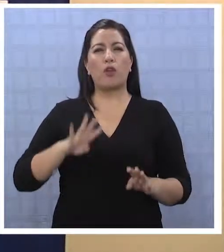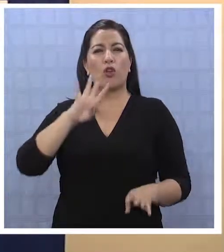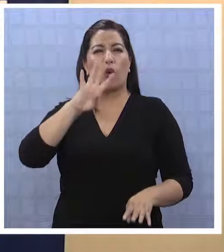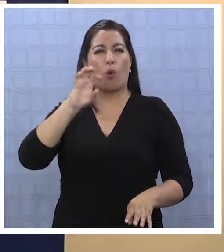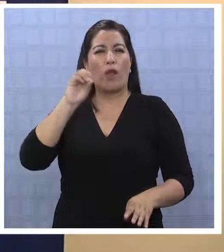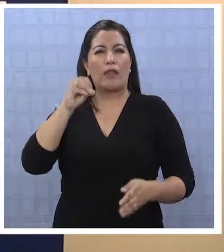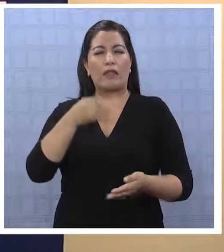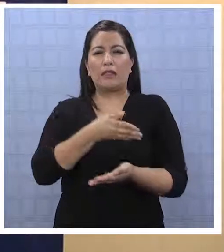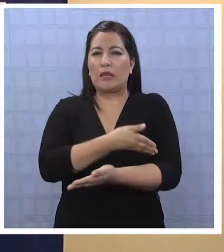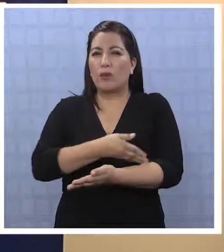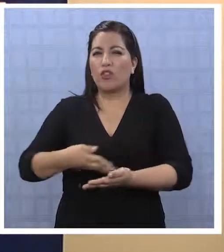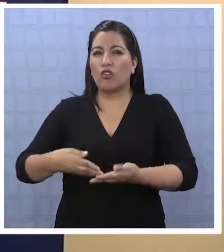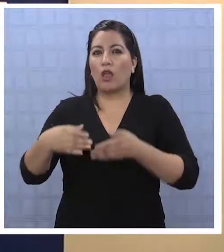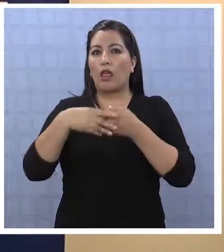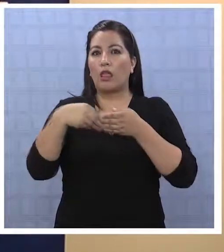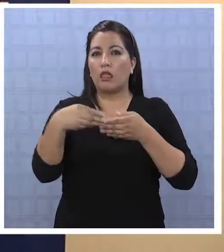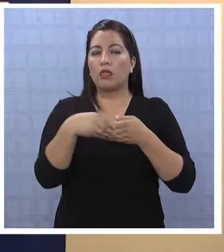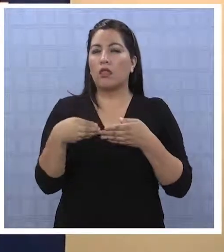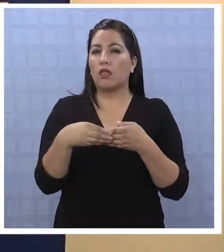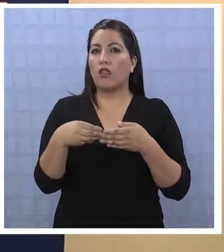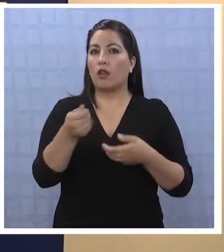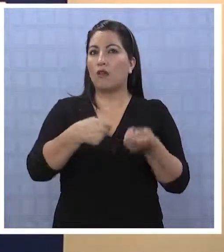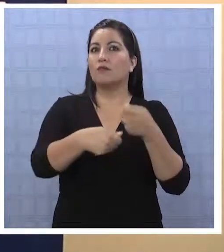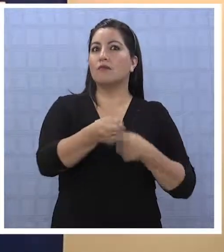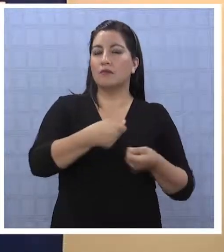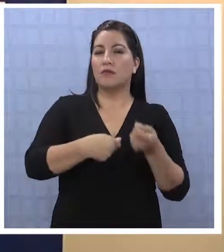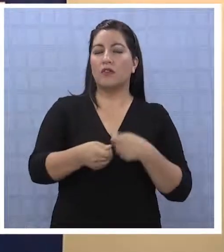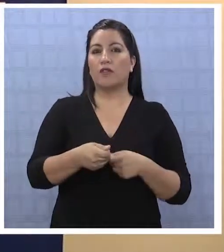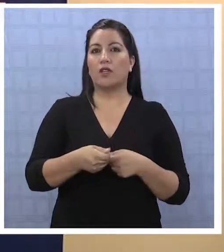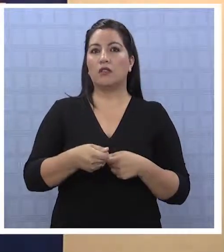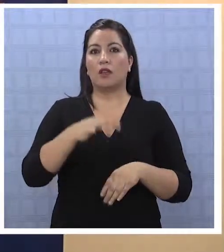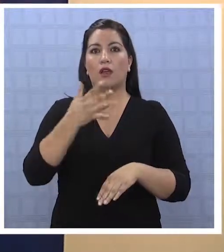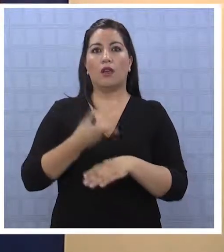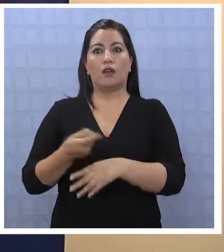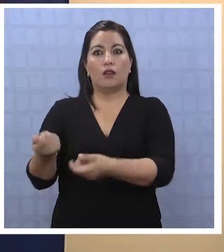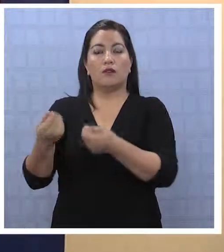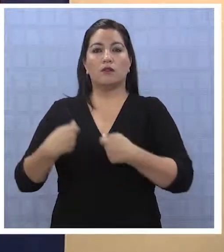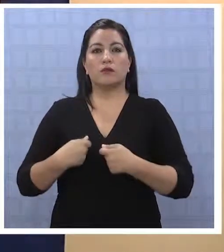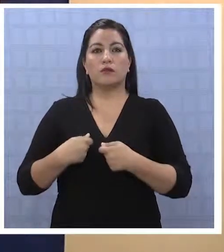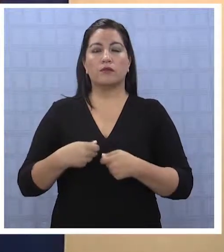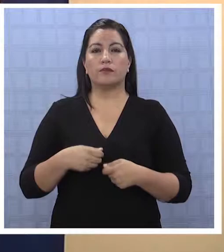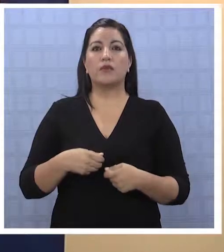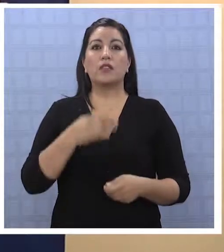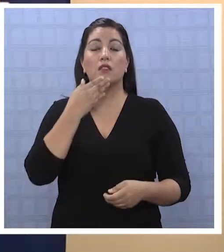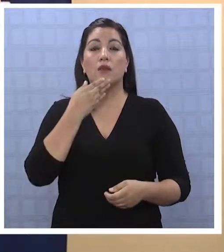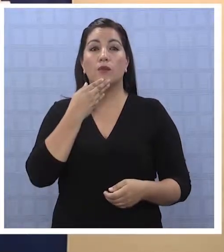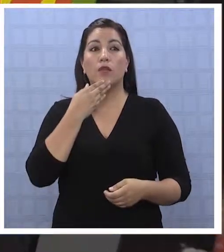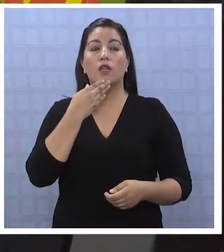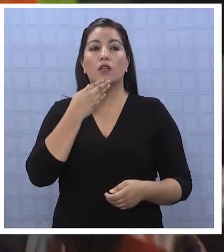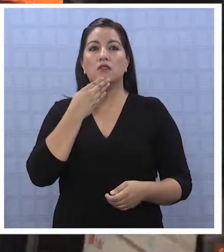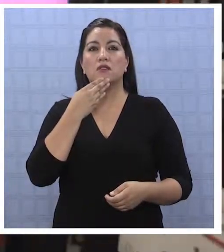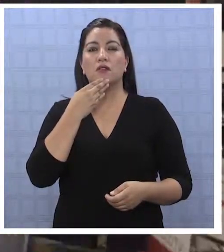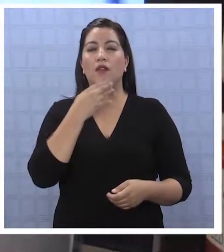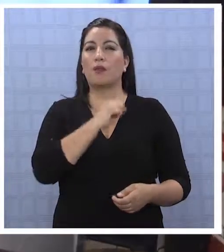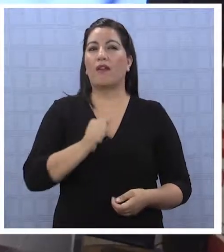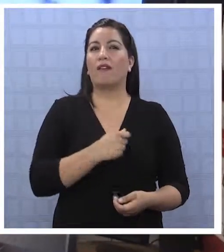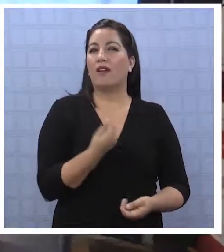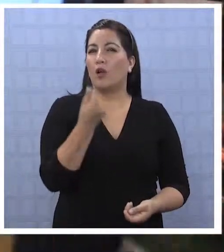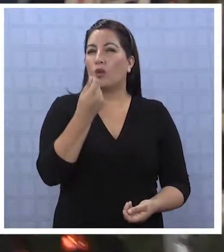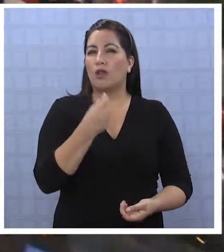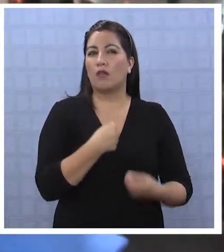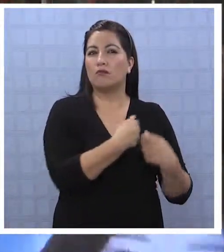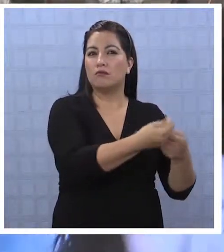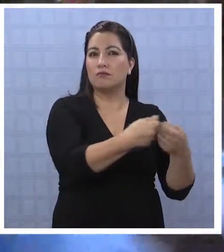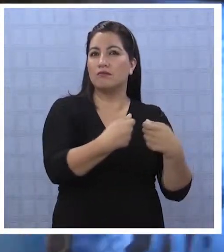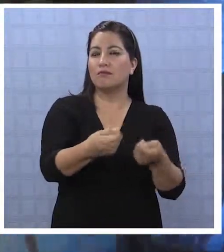millones de dólares de ingresos y reparte utilidades importantes a sus accionistas